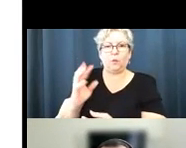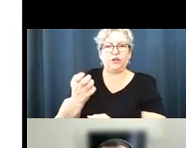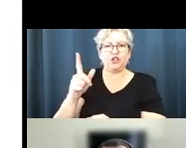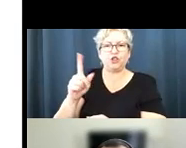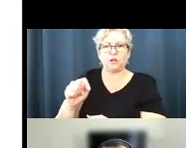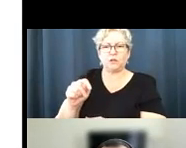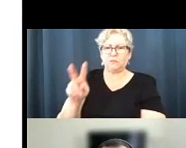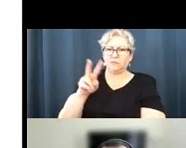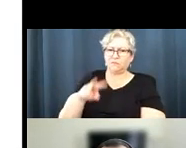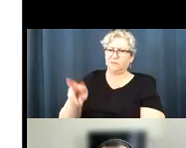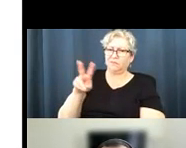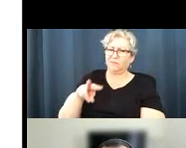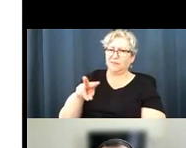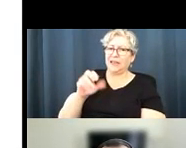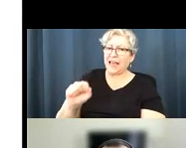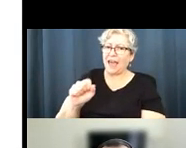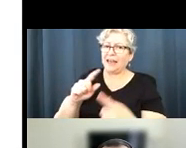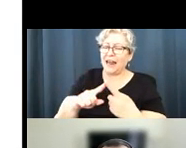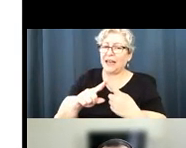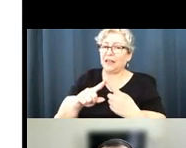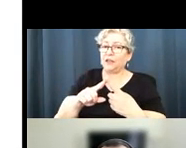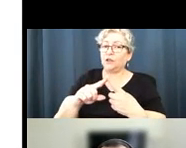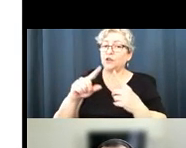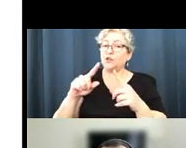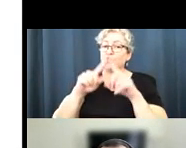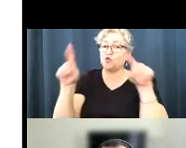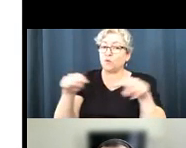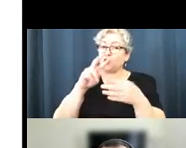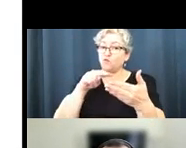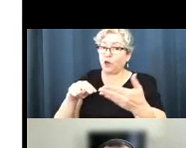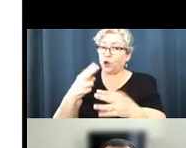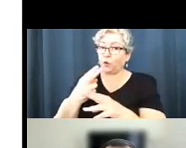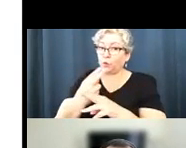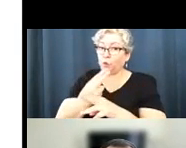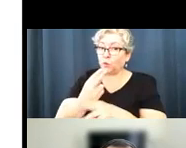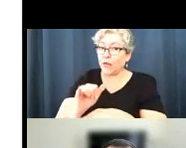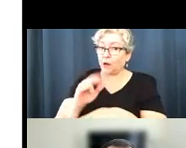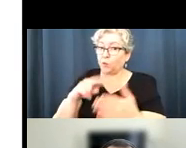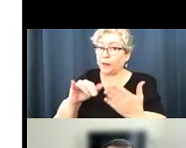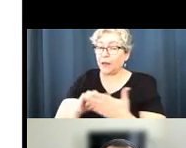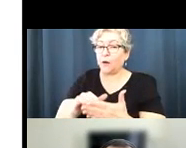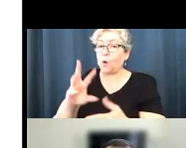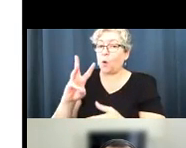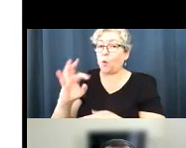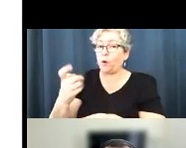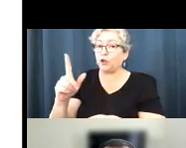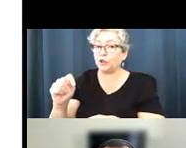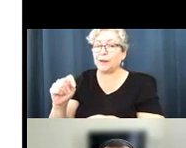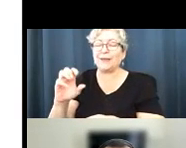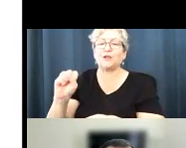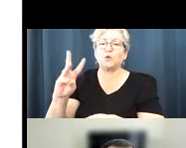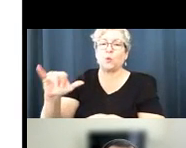adentro. Pero el screen reader no va a saber usar eso. El usuario de Switch puede usar eso. Entonces,